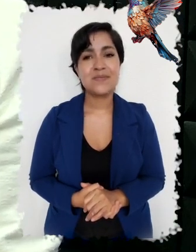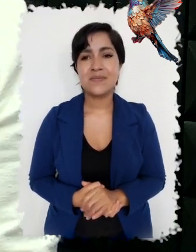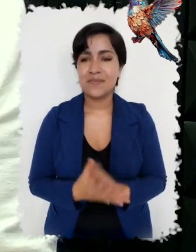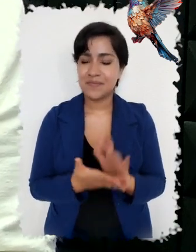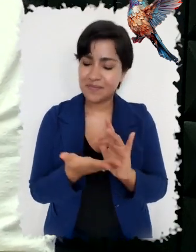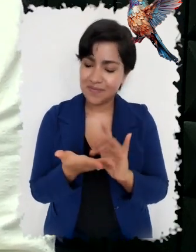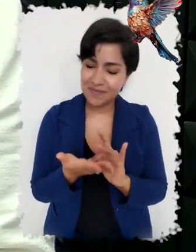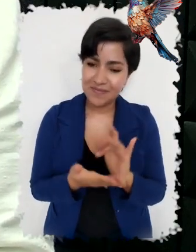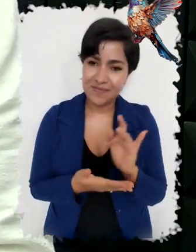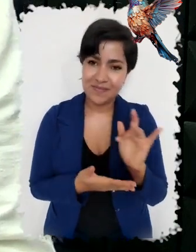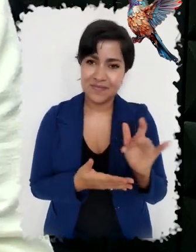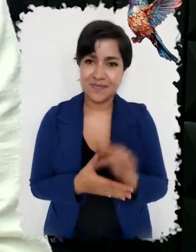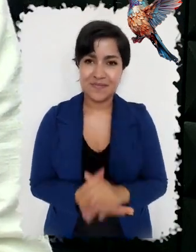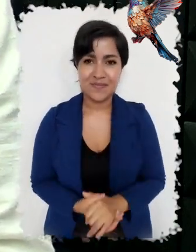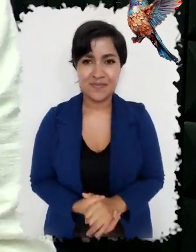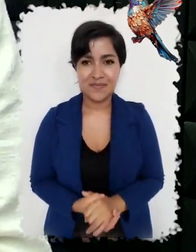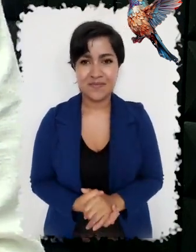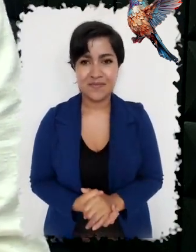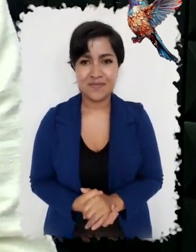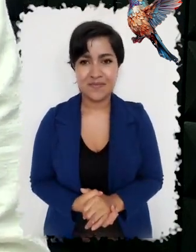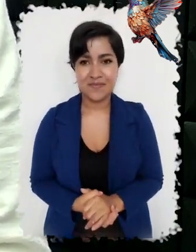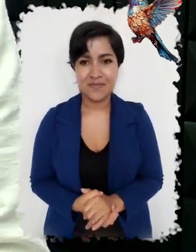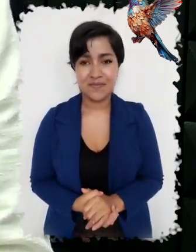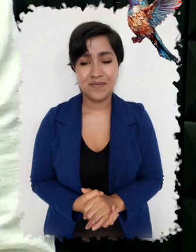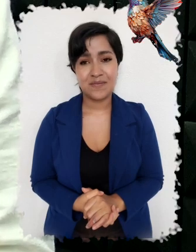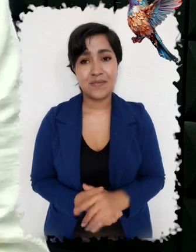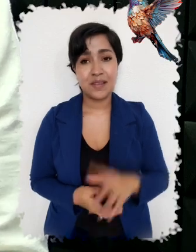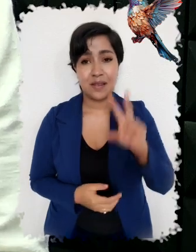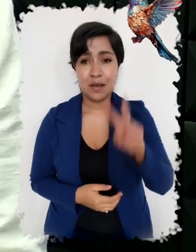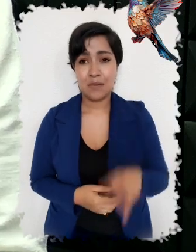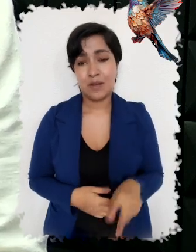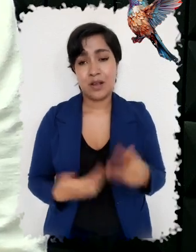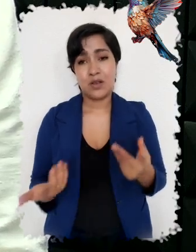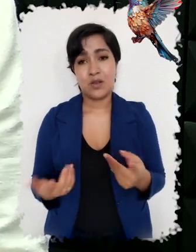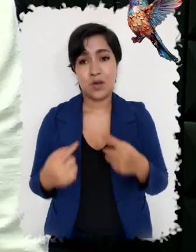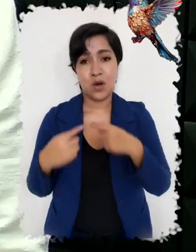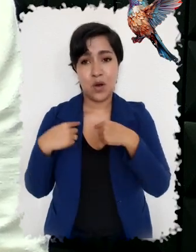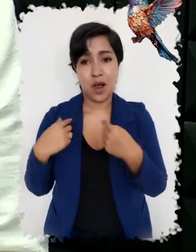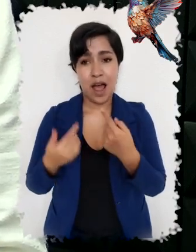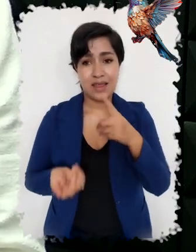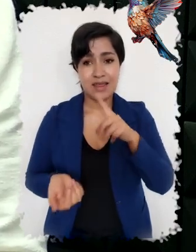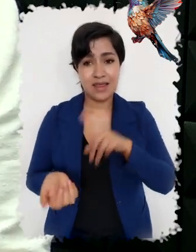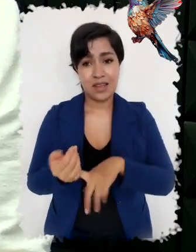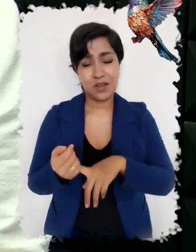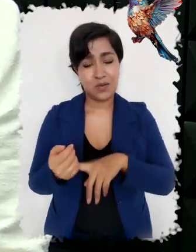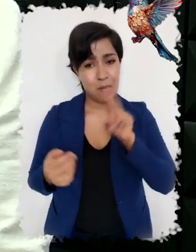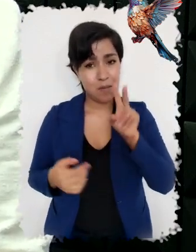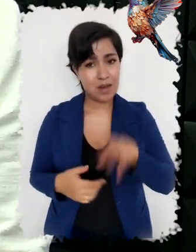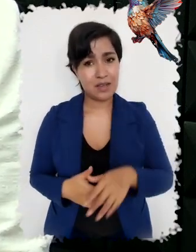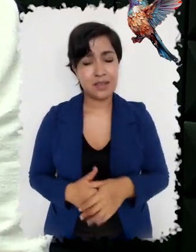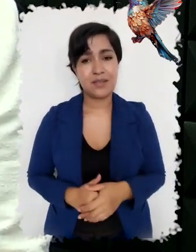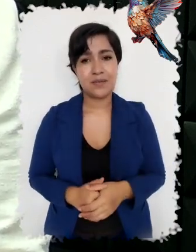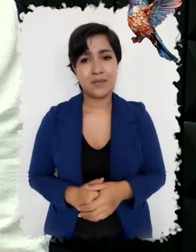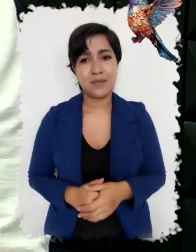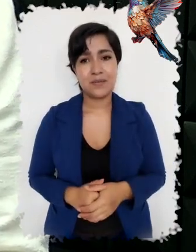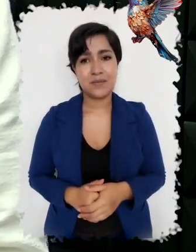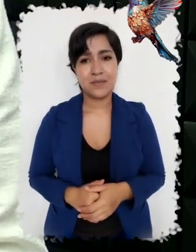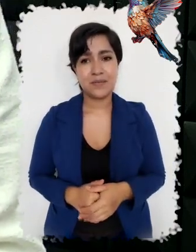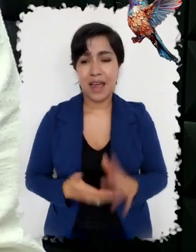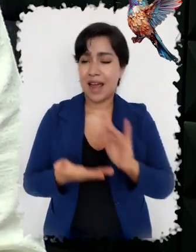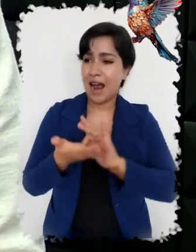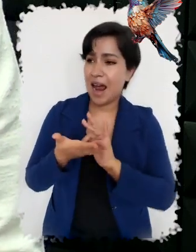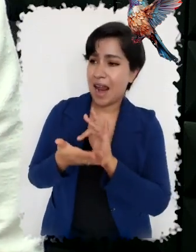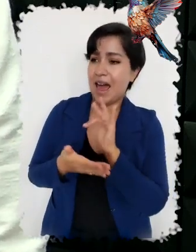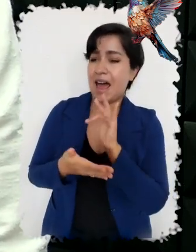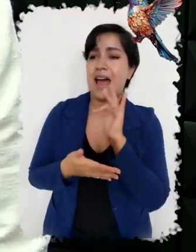te yo te yo en mi corazón este estamos aquí a a mis